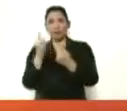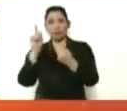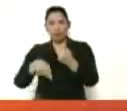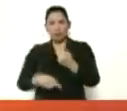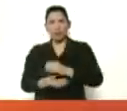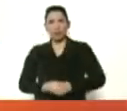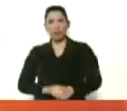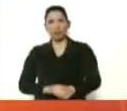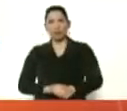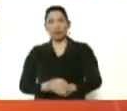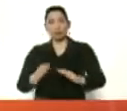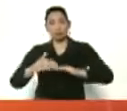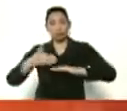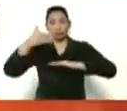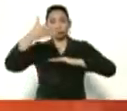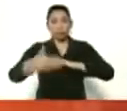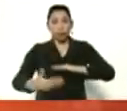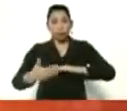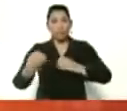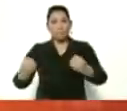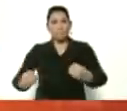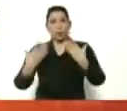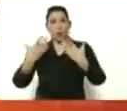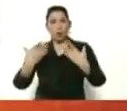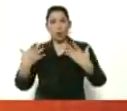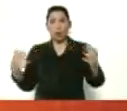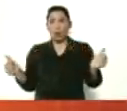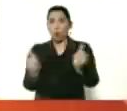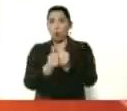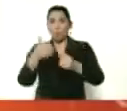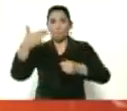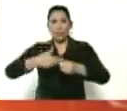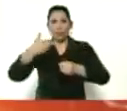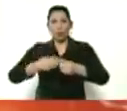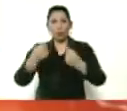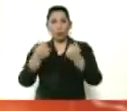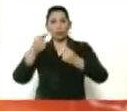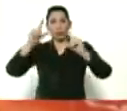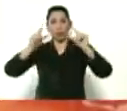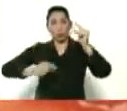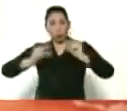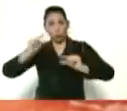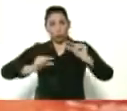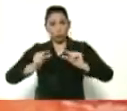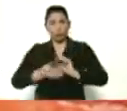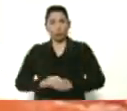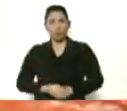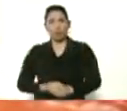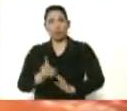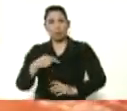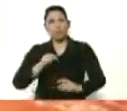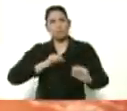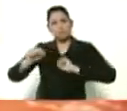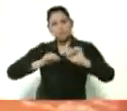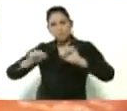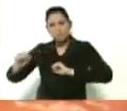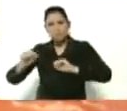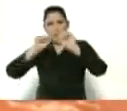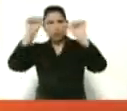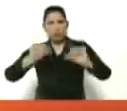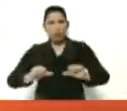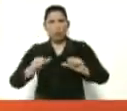recuperación post-pandemia. Con petróleo a precio justo, es posible que se mueva el sistema financiero